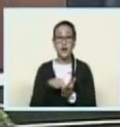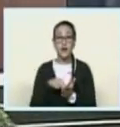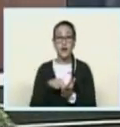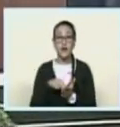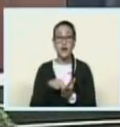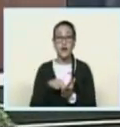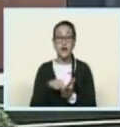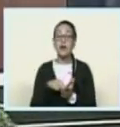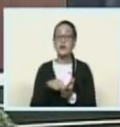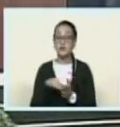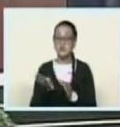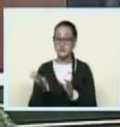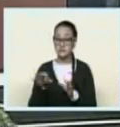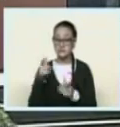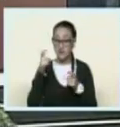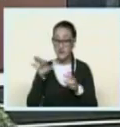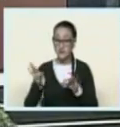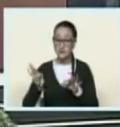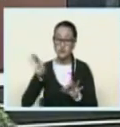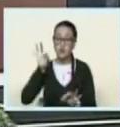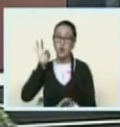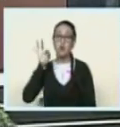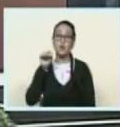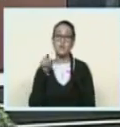Y otra vez me postularon.